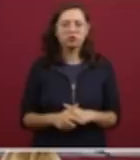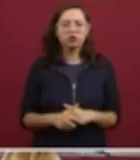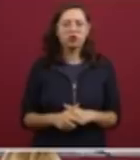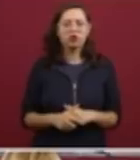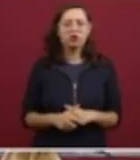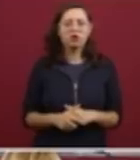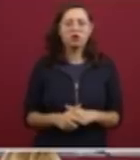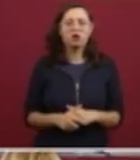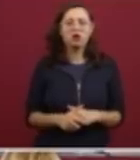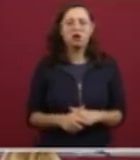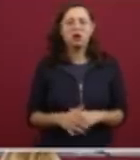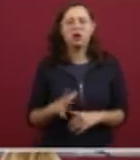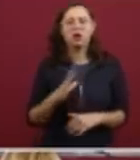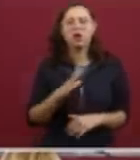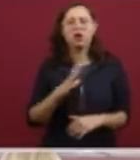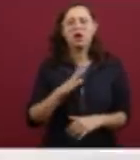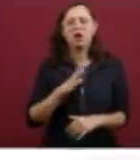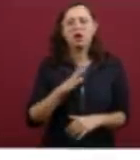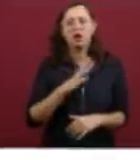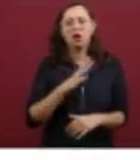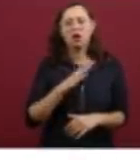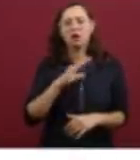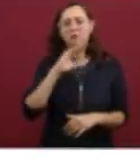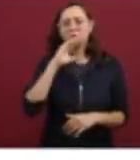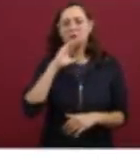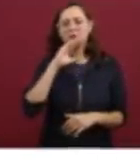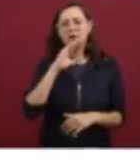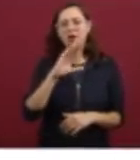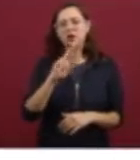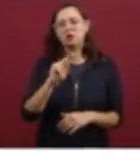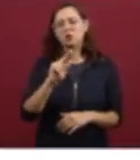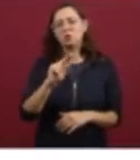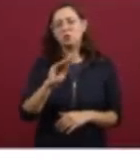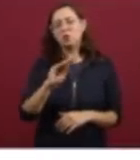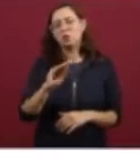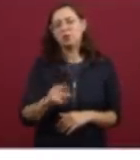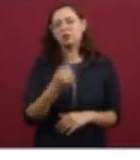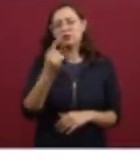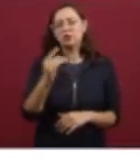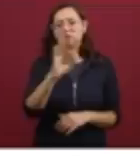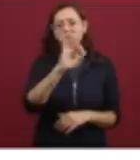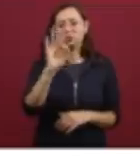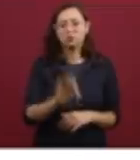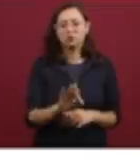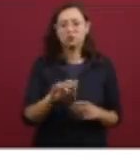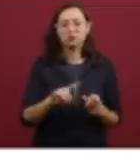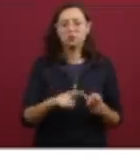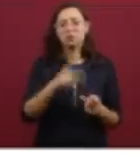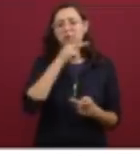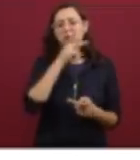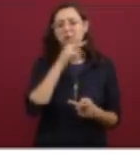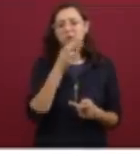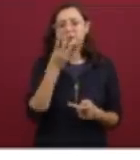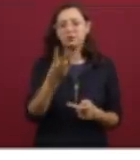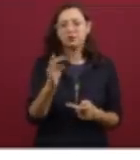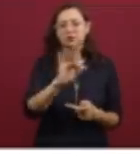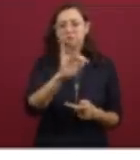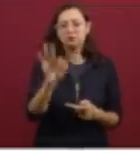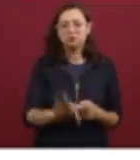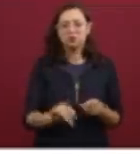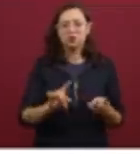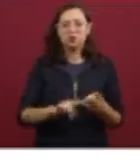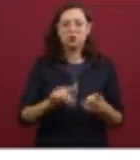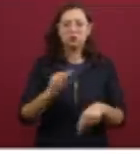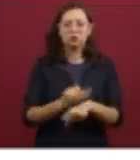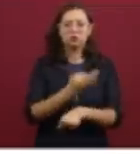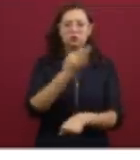universo de madres del 90%, casi 91%, de papás casi 3% y de tutores estamos llegando